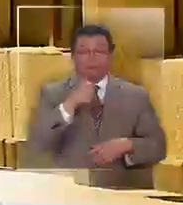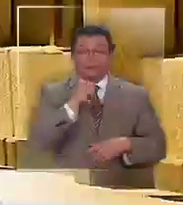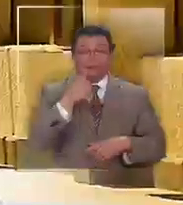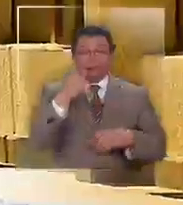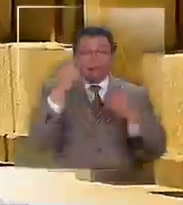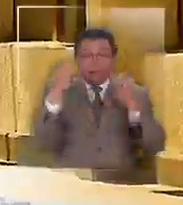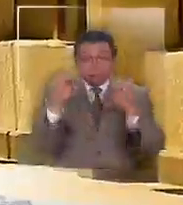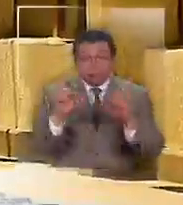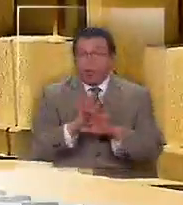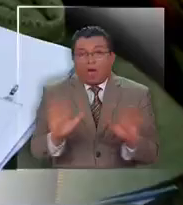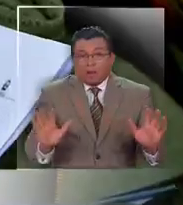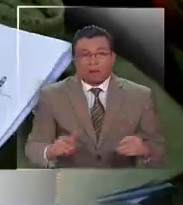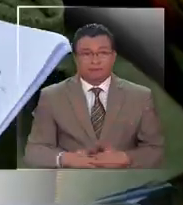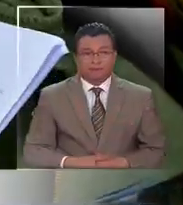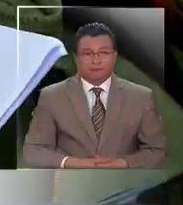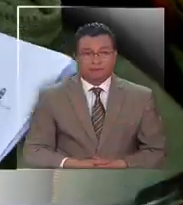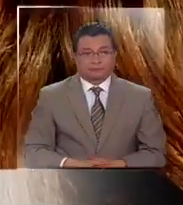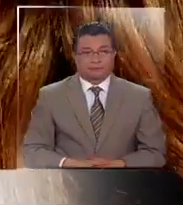nosotros